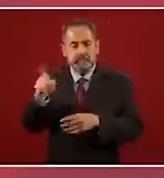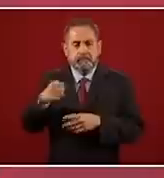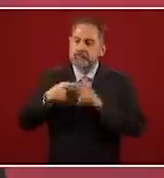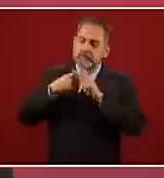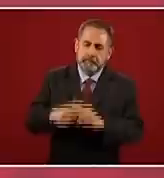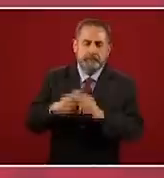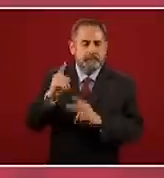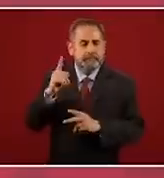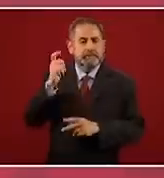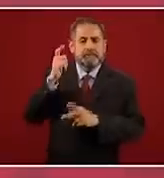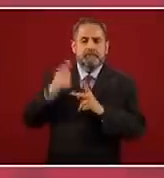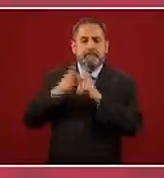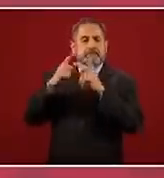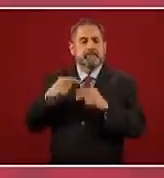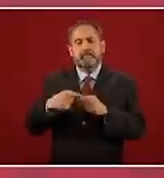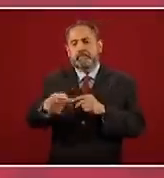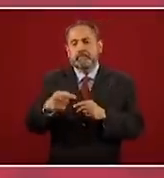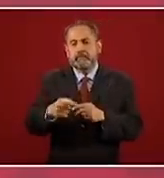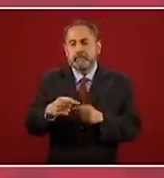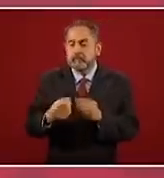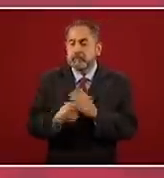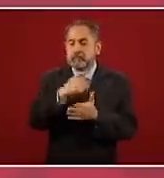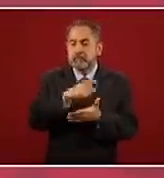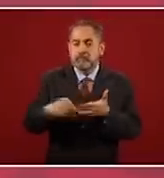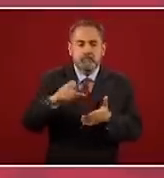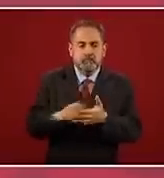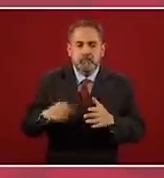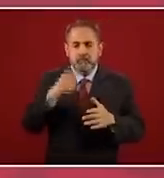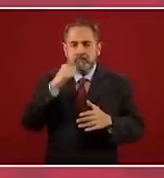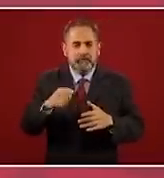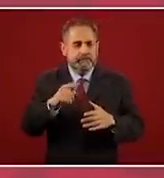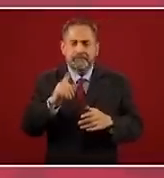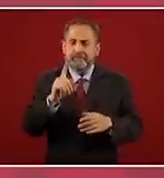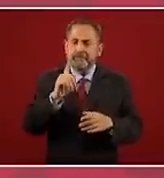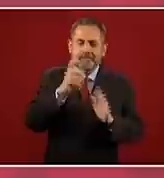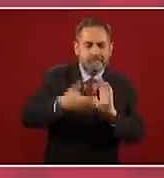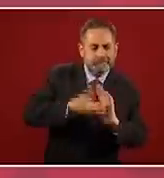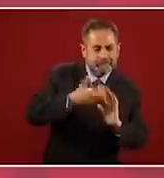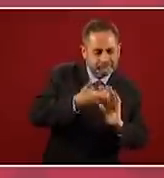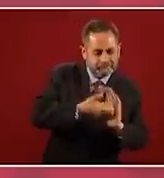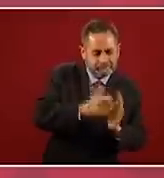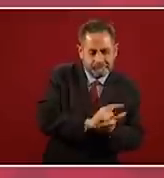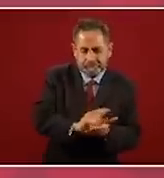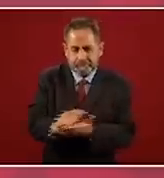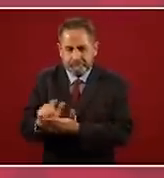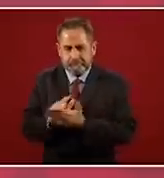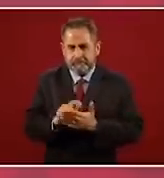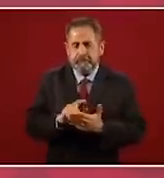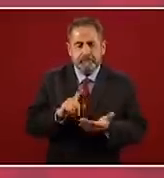porque se adquirieron unas dragas para desasolvar. Es